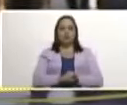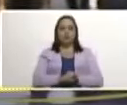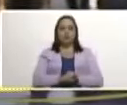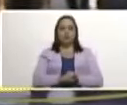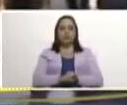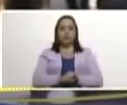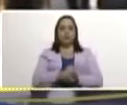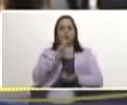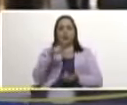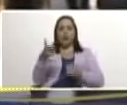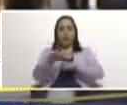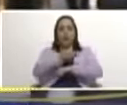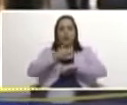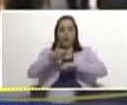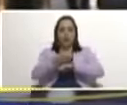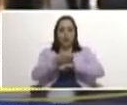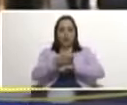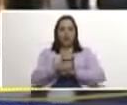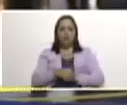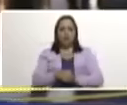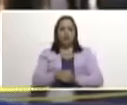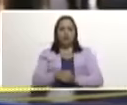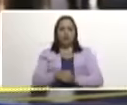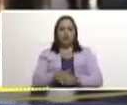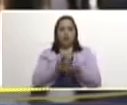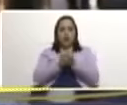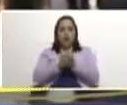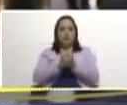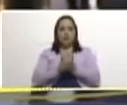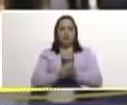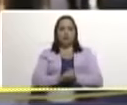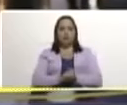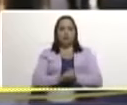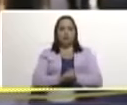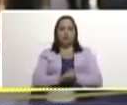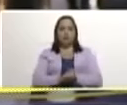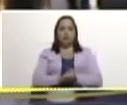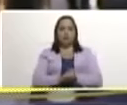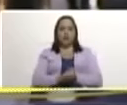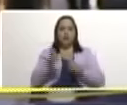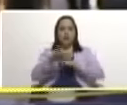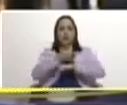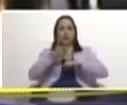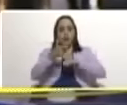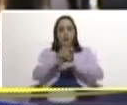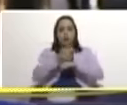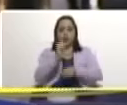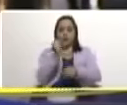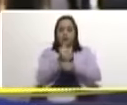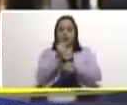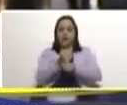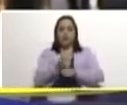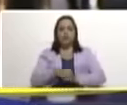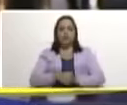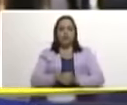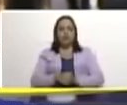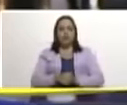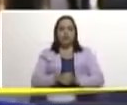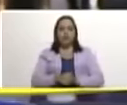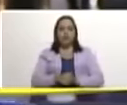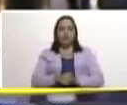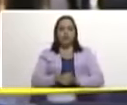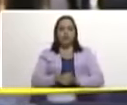Señor gobernador, compañero gobernador obrero,